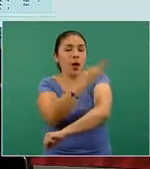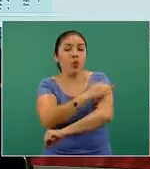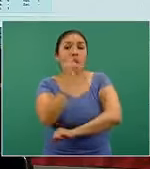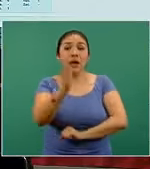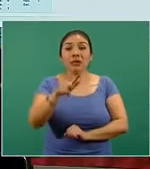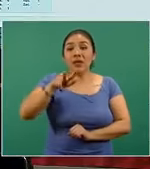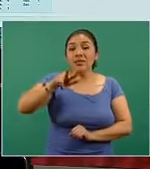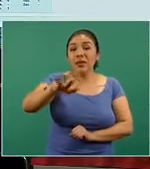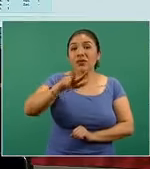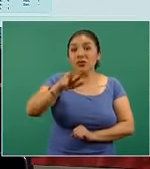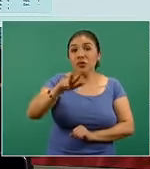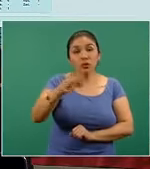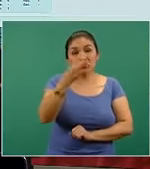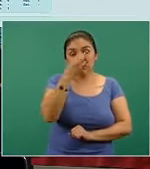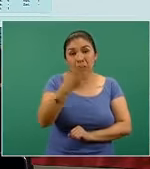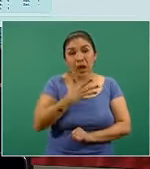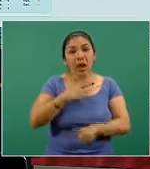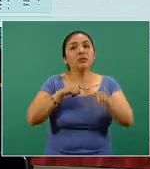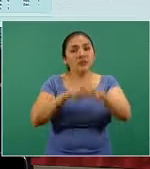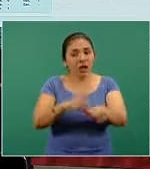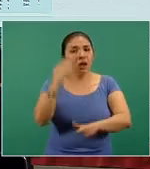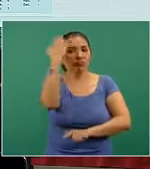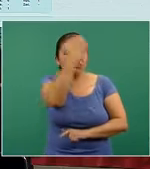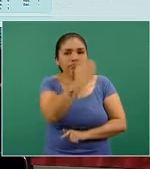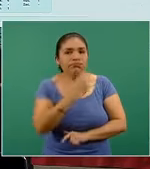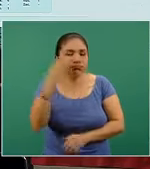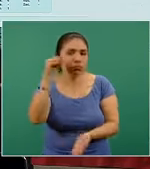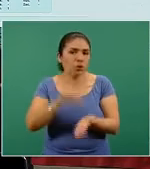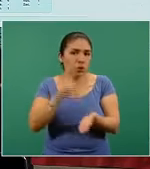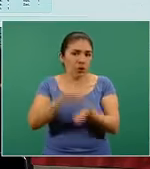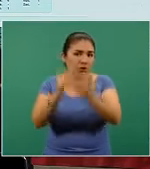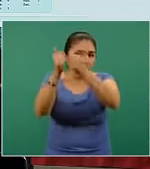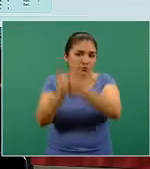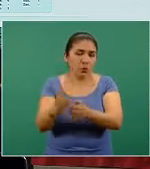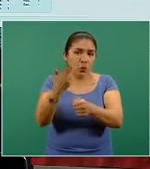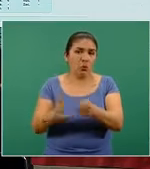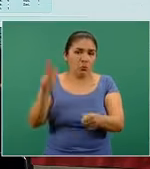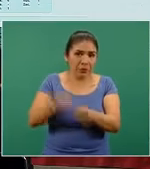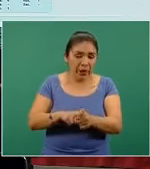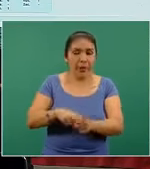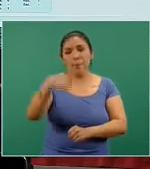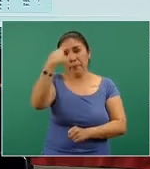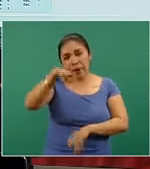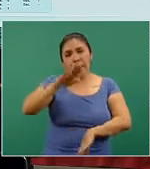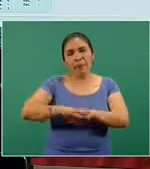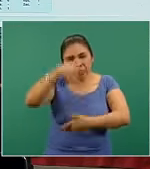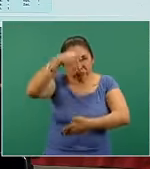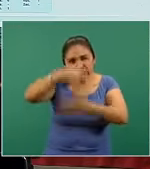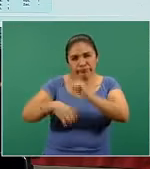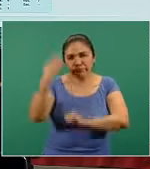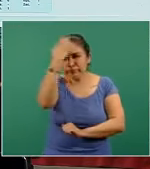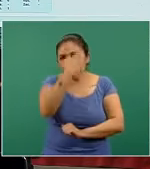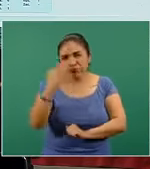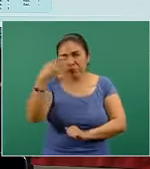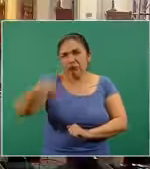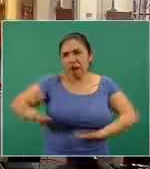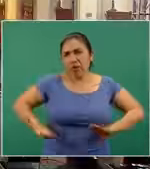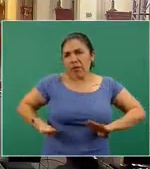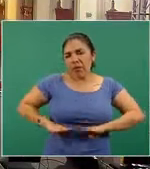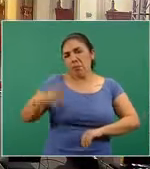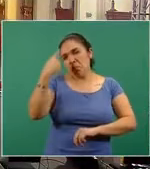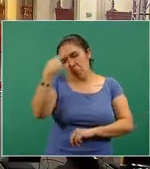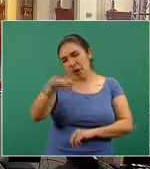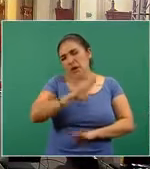estos 62 que continúan en observación o se mantienen hospitalizados para definir su condición de